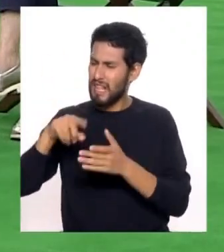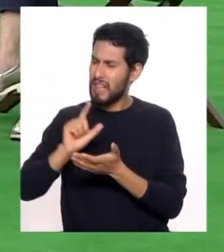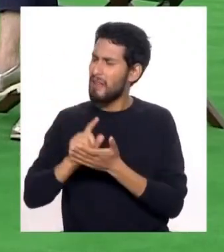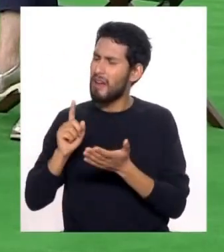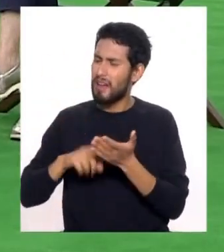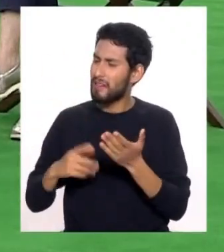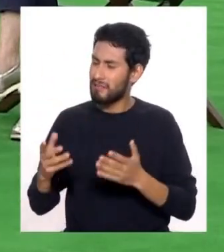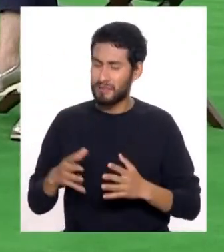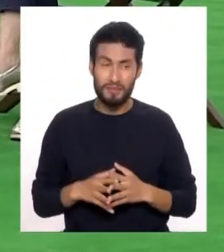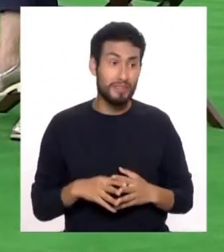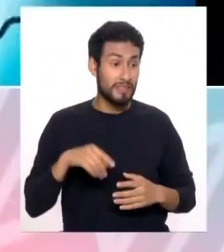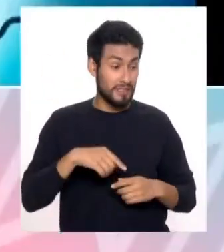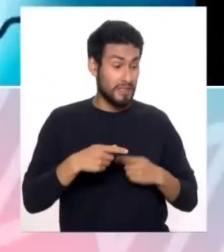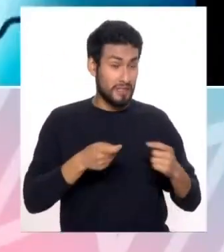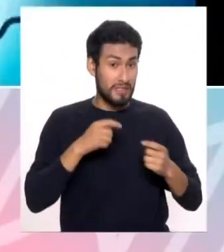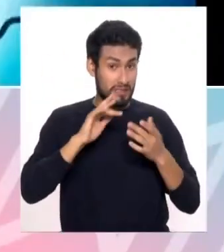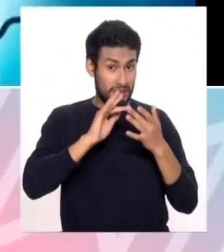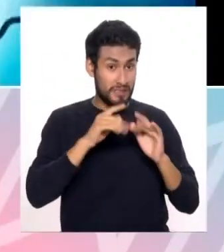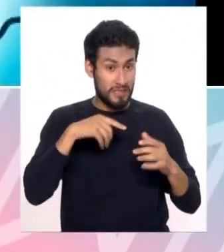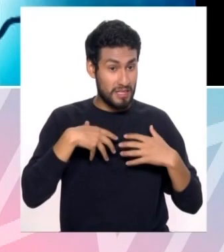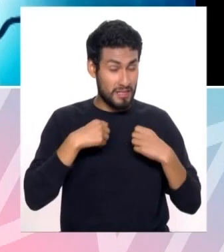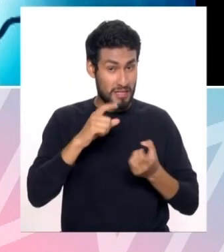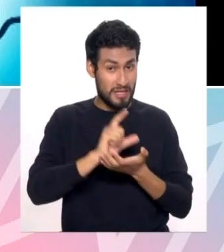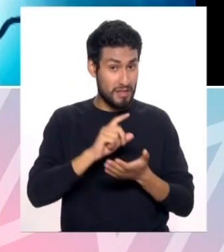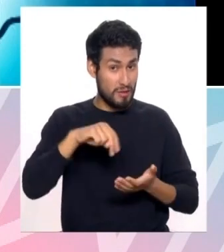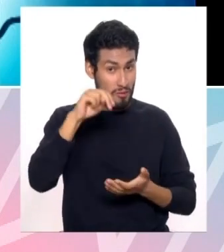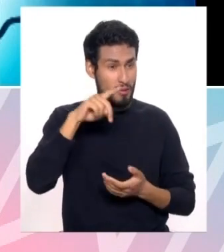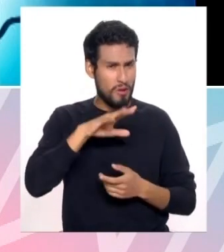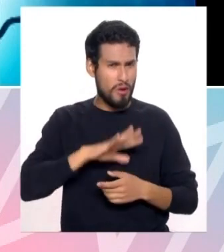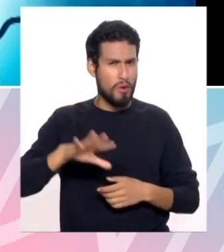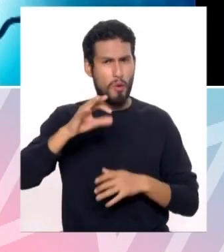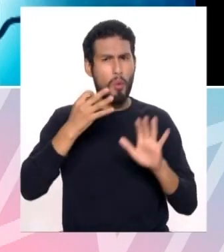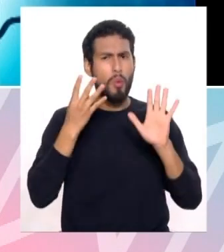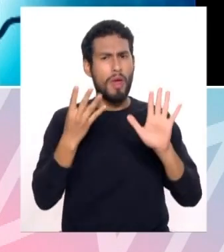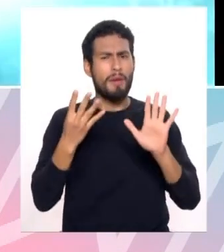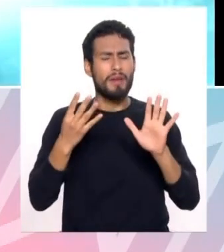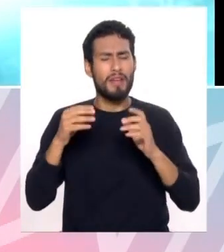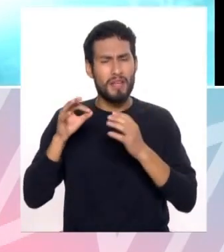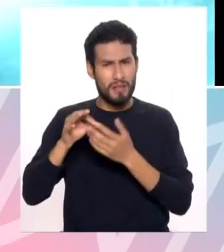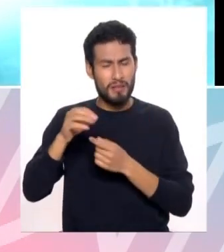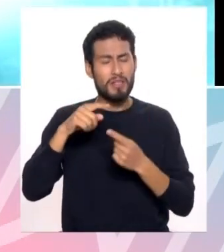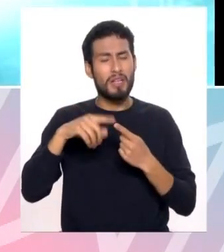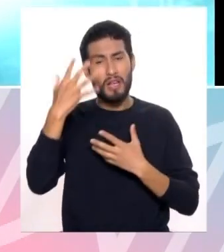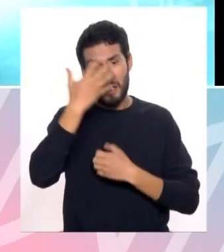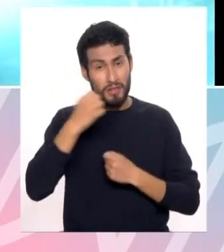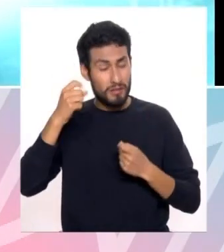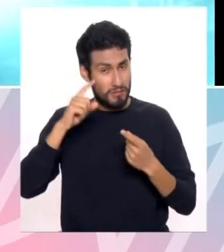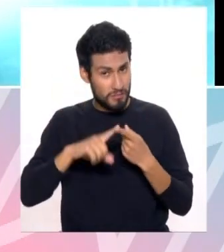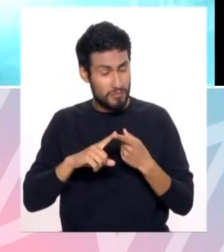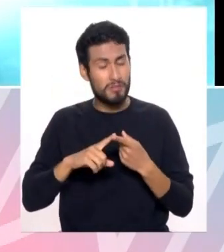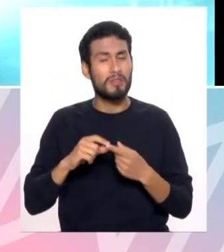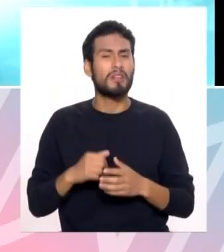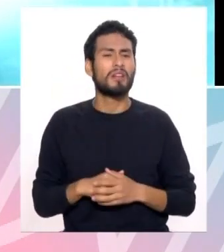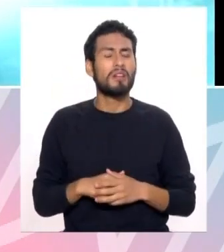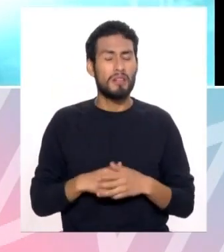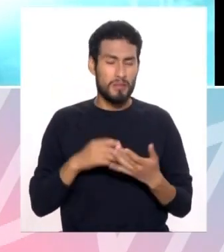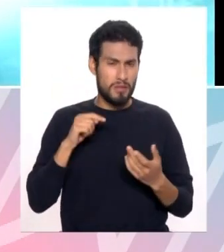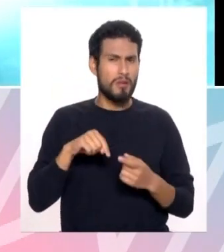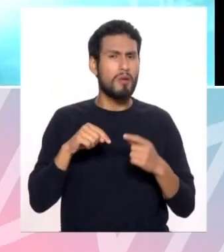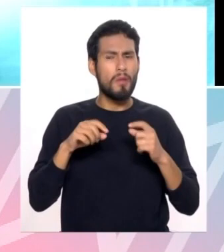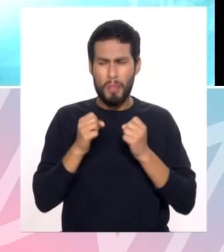Es correcto. La Dirección de Redes Integradas de Salud de Lima Norte abarca 9 distritos. San Martín de Porres es uno de ellos. Y bueno,